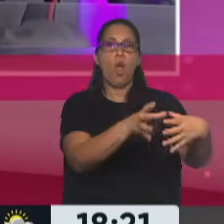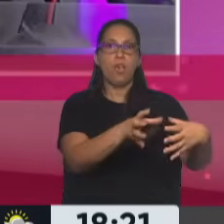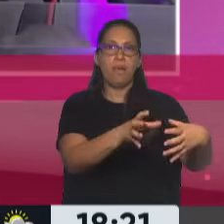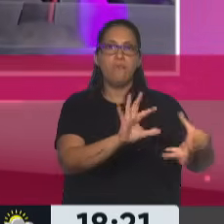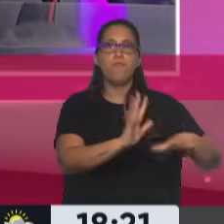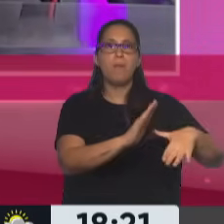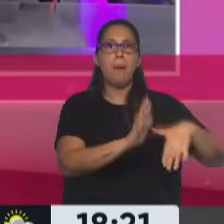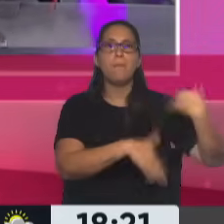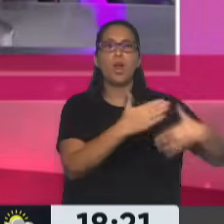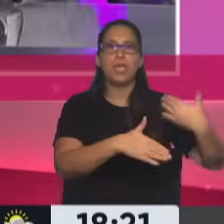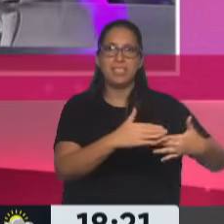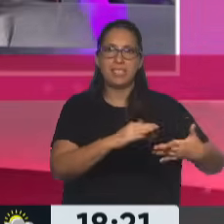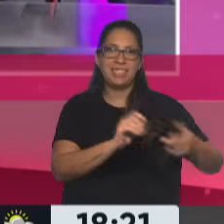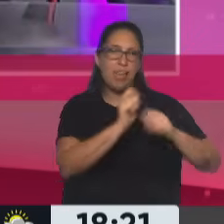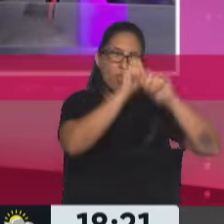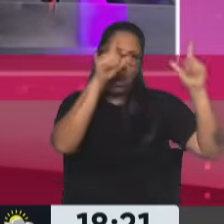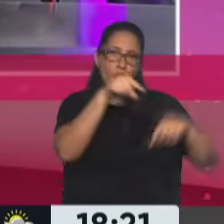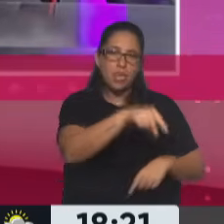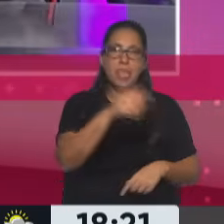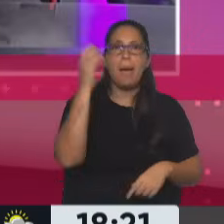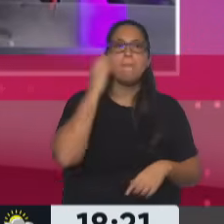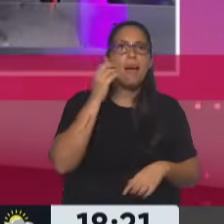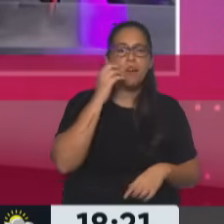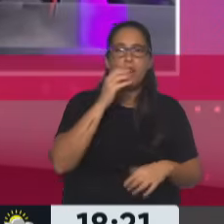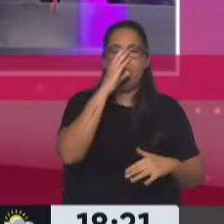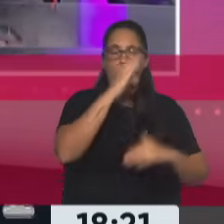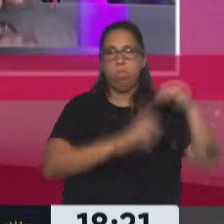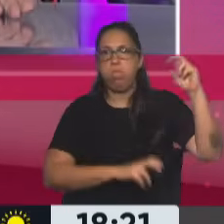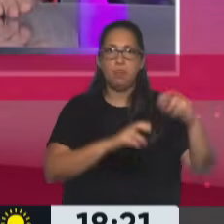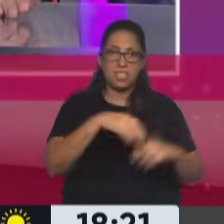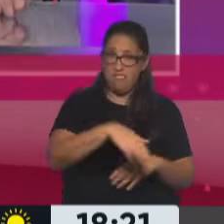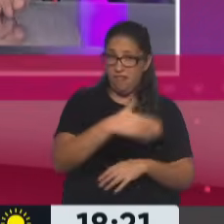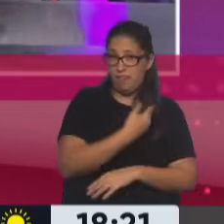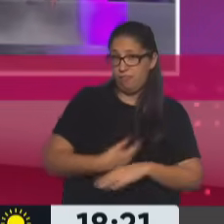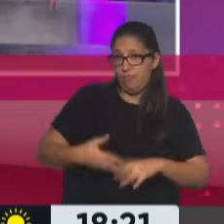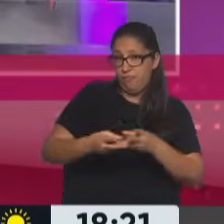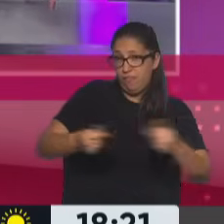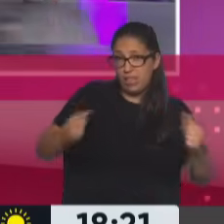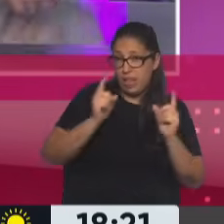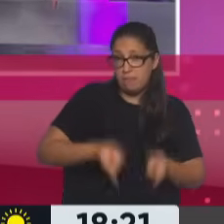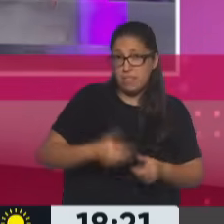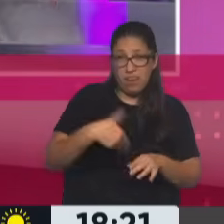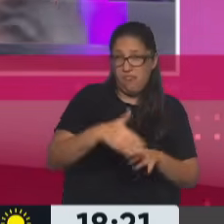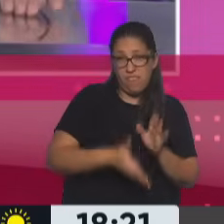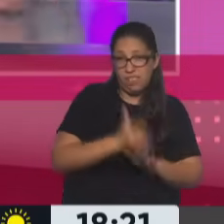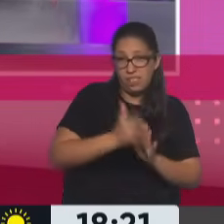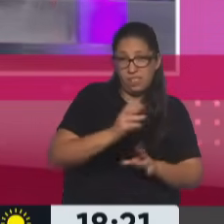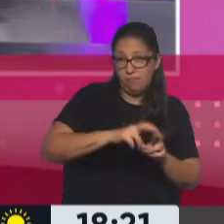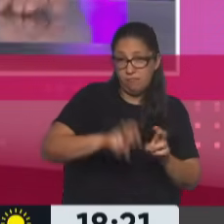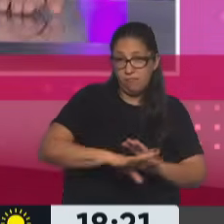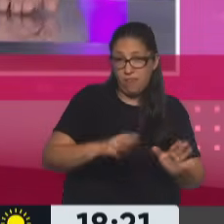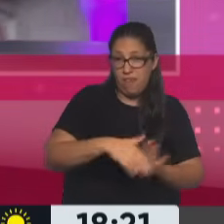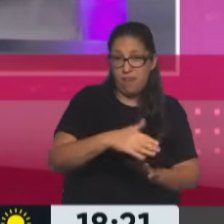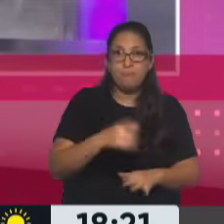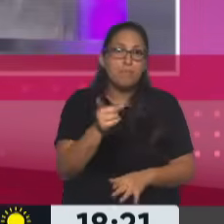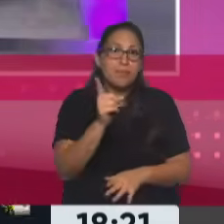progresista, desajustado, Macron, que... Bueno, está terminando el mandato. Exactamente, Macron, ya lo dijo el propio,